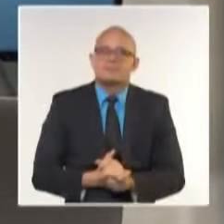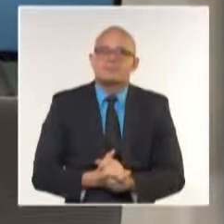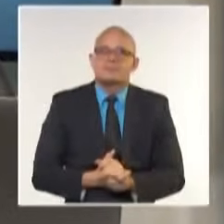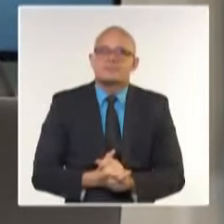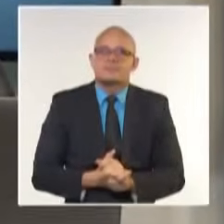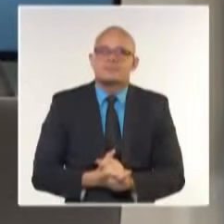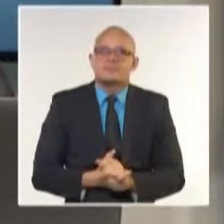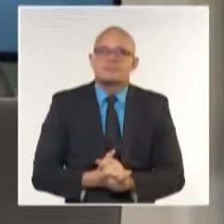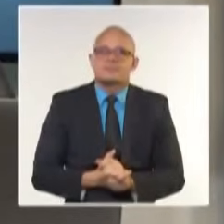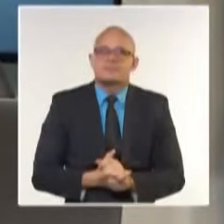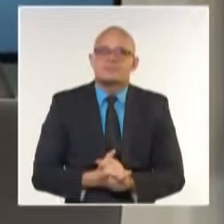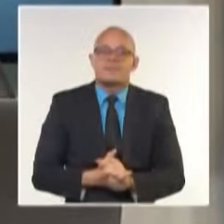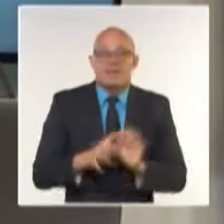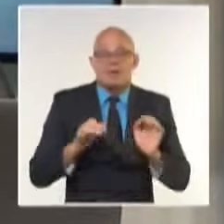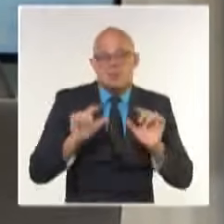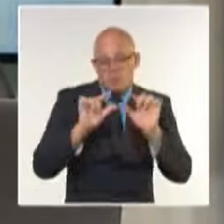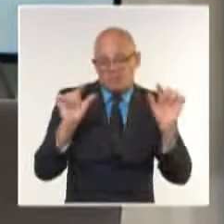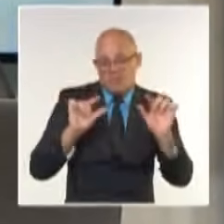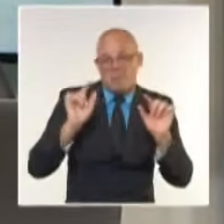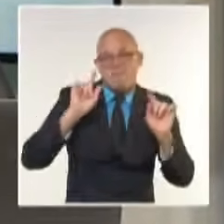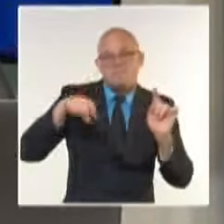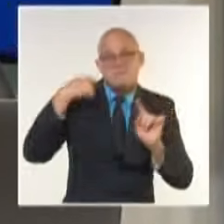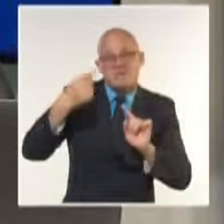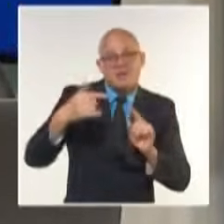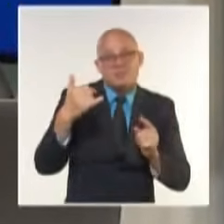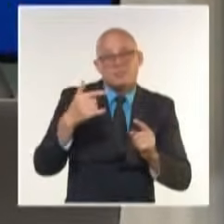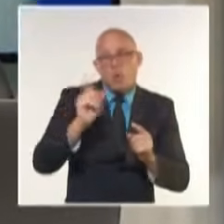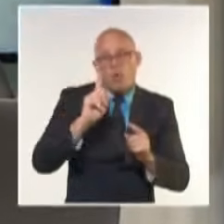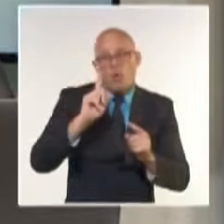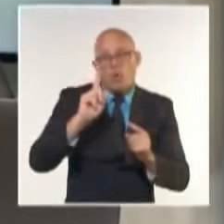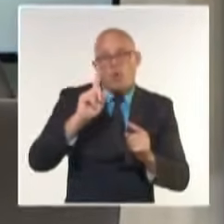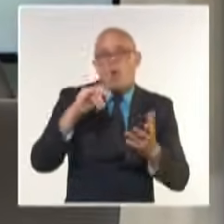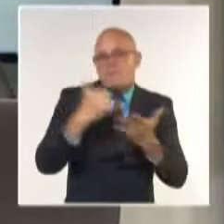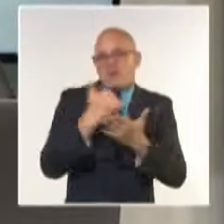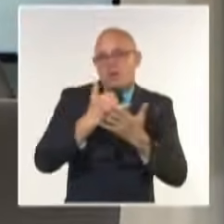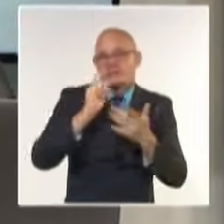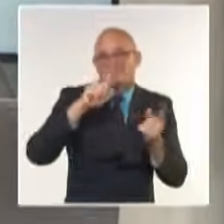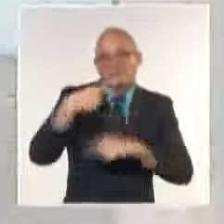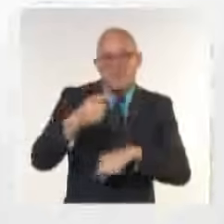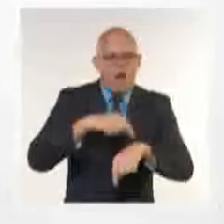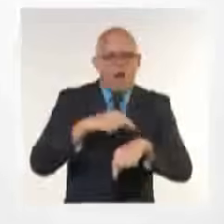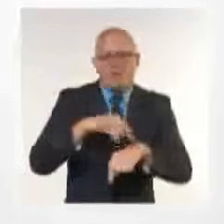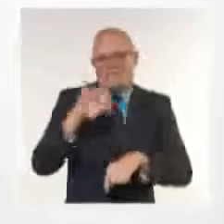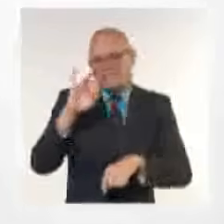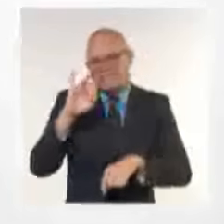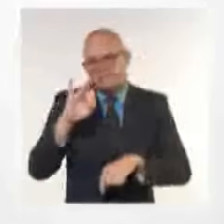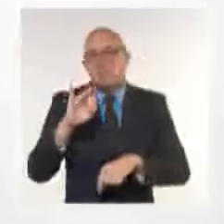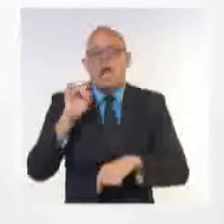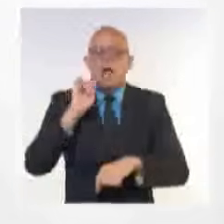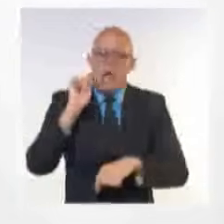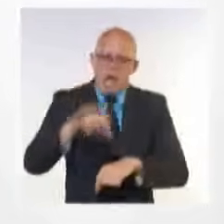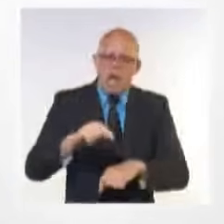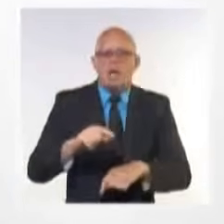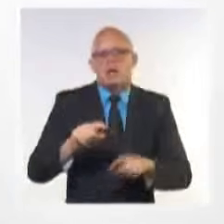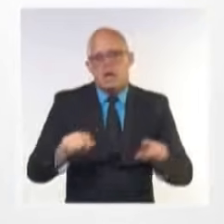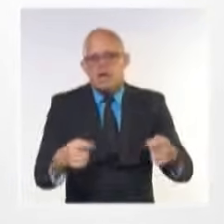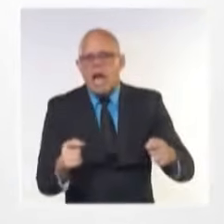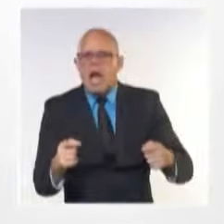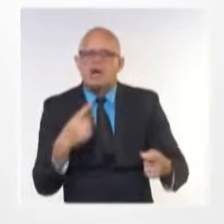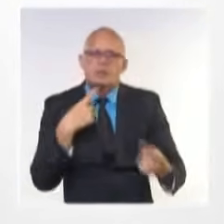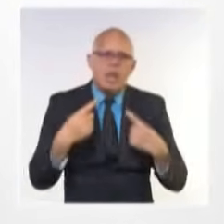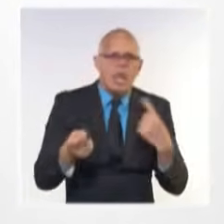vamos a estar en Radio Rebelde, ustedes lo saben, aquí lo mostramos, miércoles que viene, 7-10 minutos de la mañana, va a estar el viceministro, va a estar el fiscal.